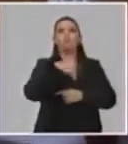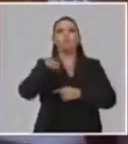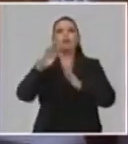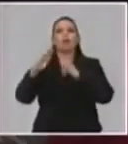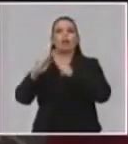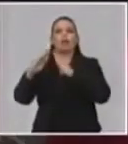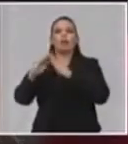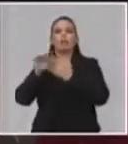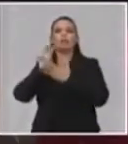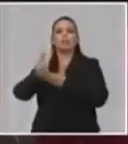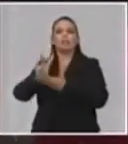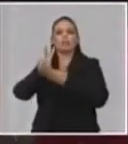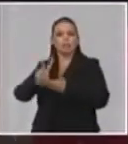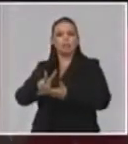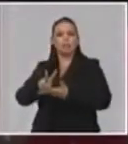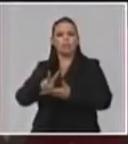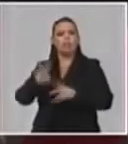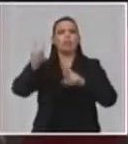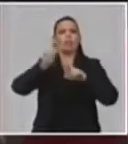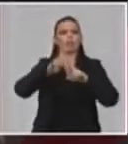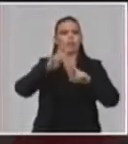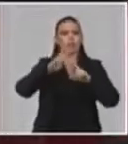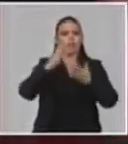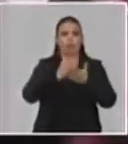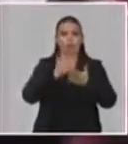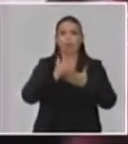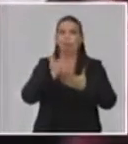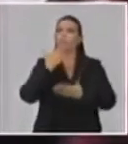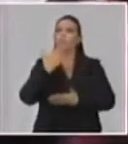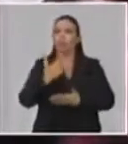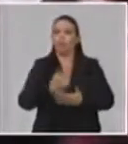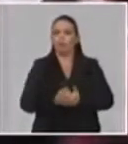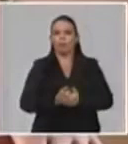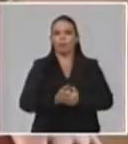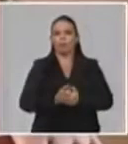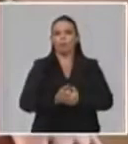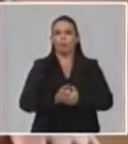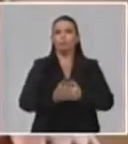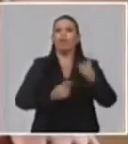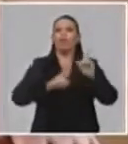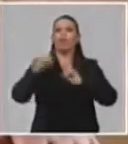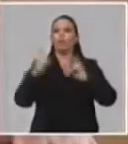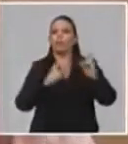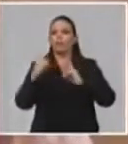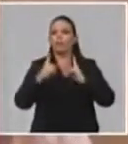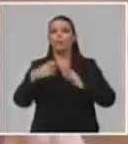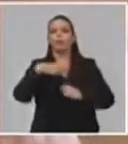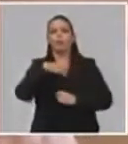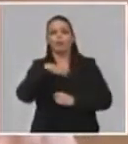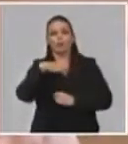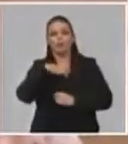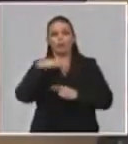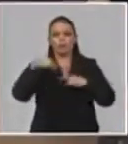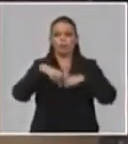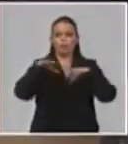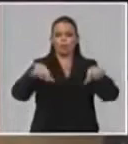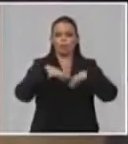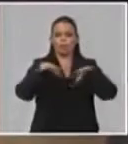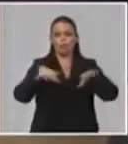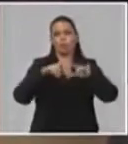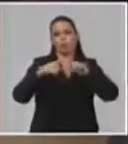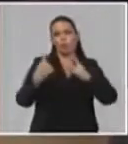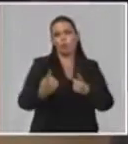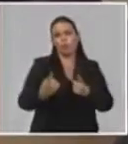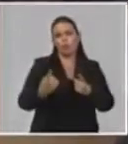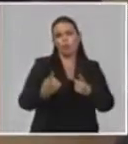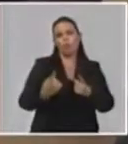muy llena. Alternativas que surgen frente al aislamiento social que demanda la COVID-19 y que obligaron a interrumpir el curso